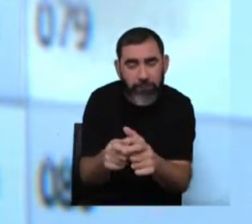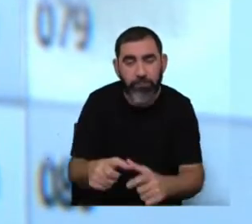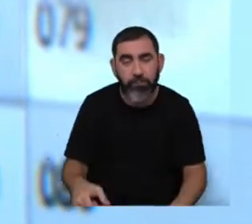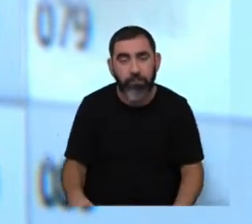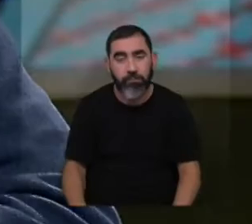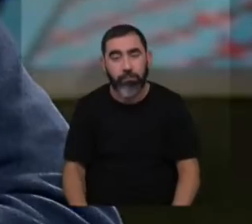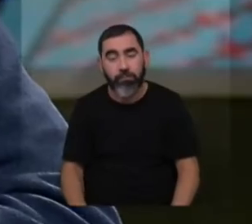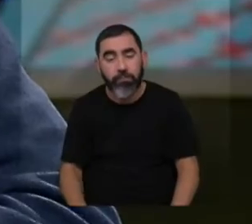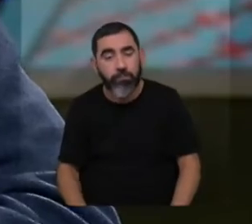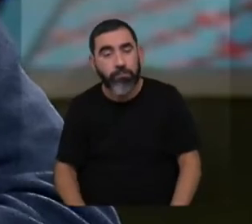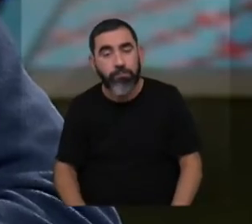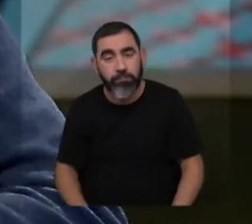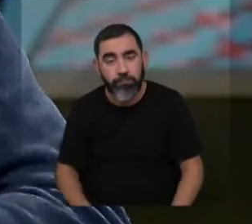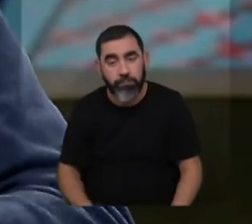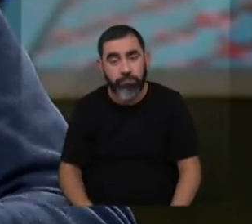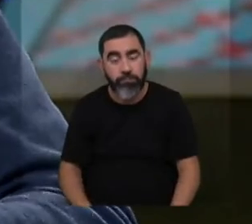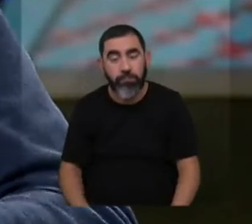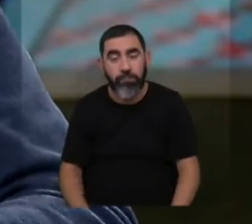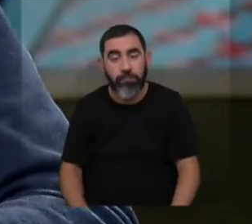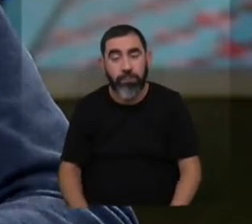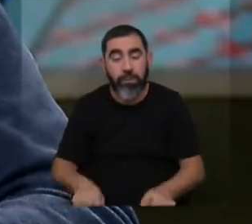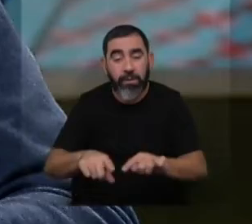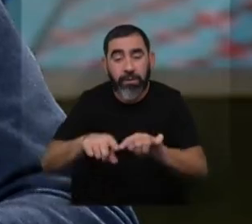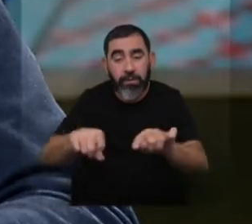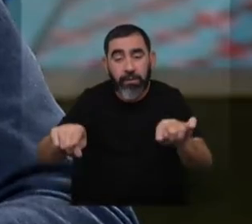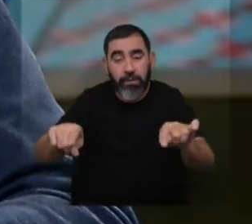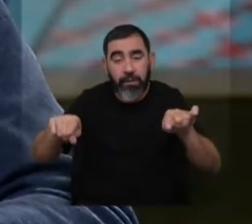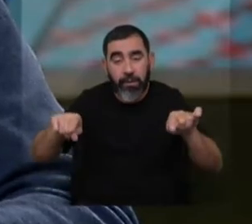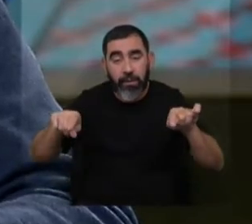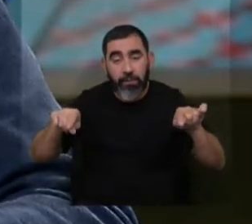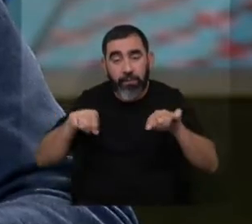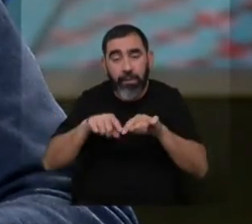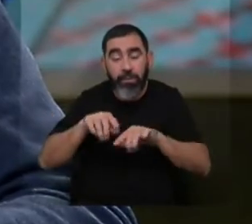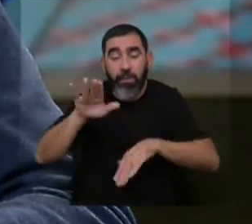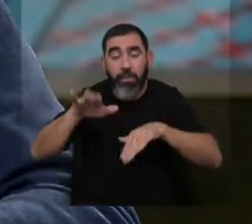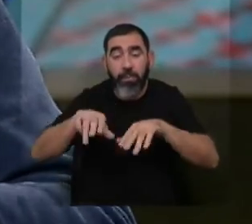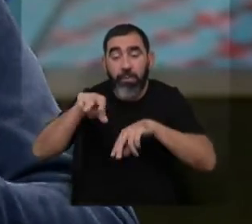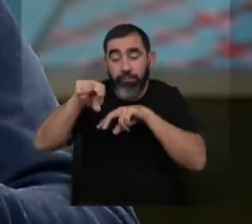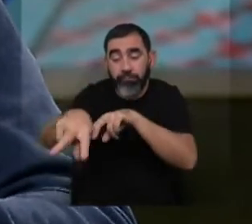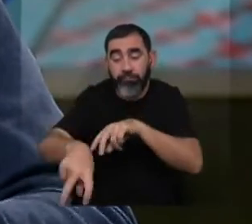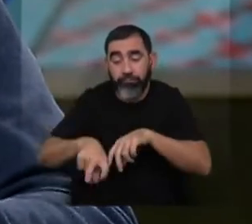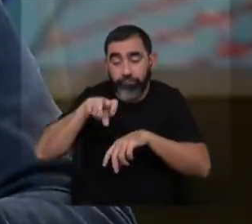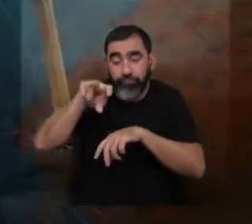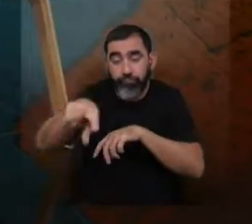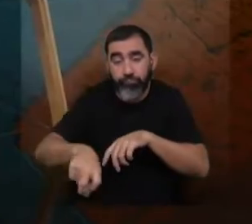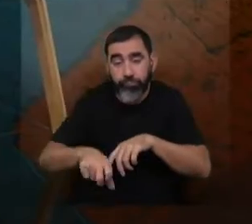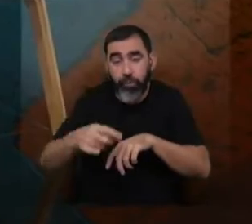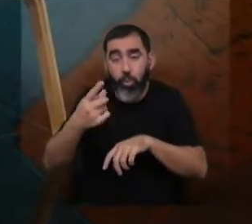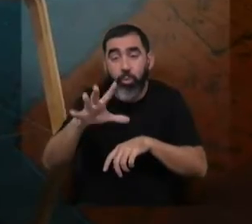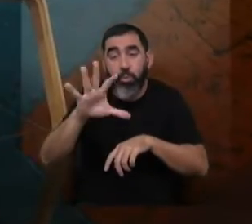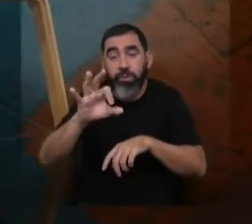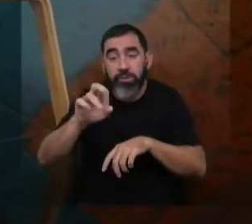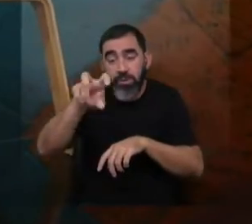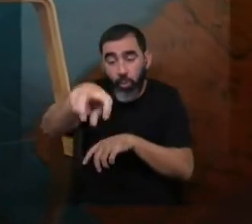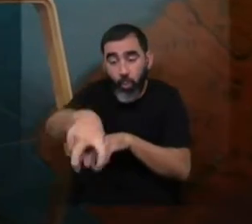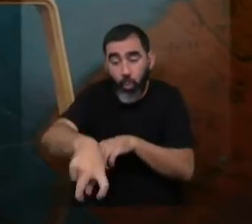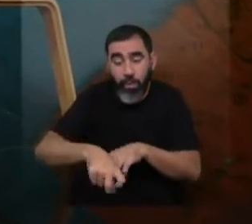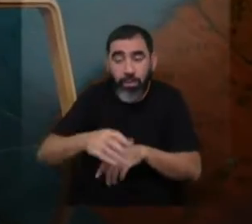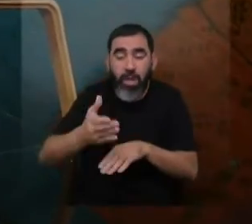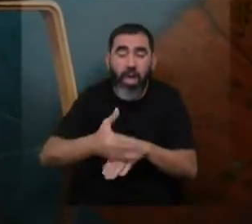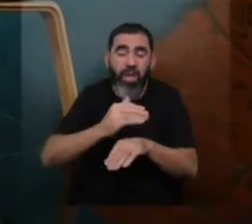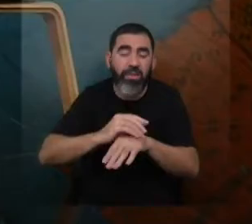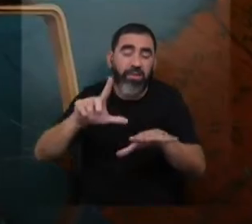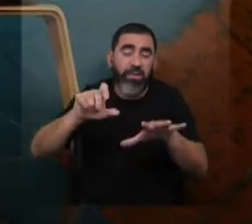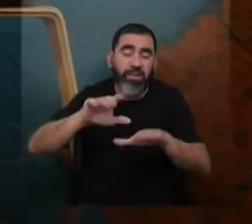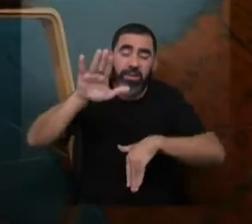realidad, el tamaño de la trinchera lo da el tacho de la retroexcavadora. Okay. El tacho tiene 1,70 m, en algún momento tuvo 70, o sea,